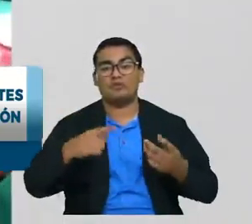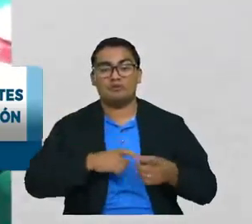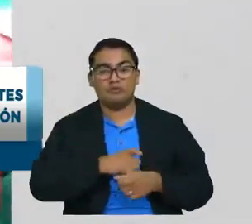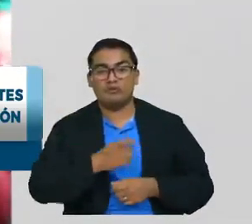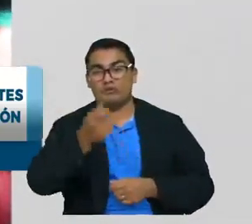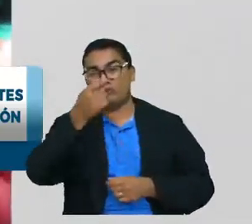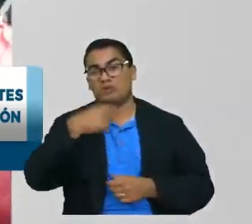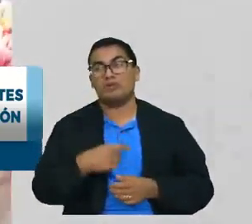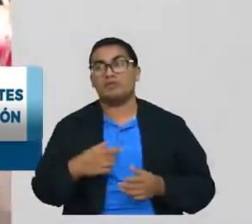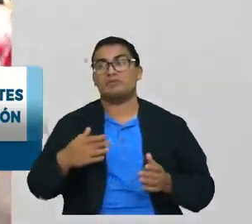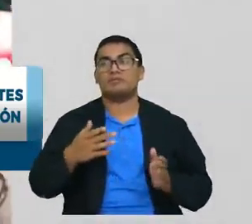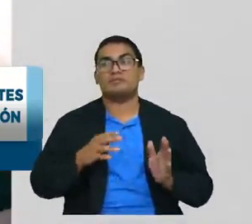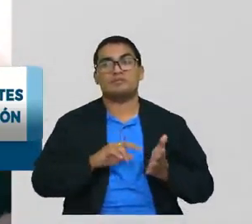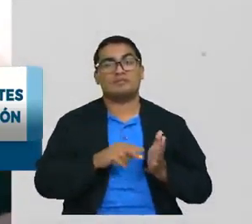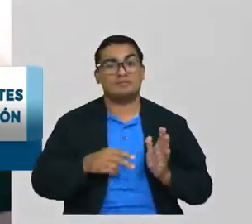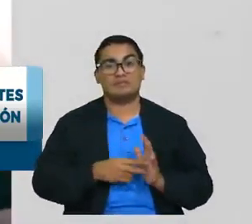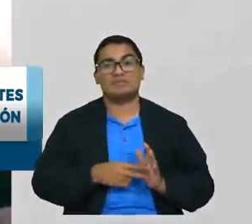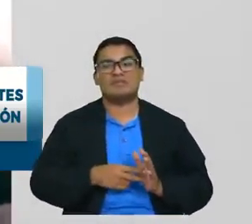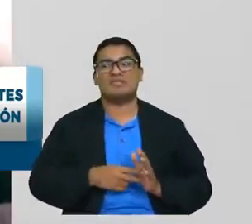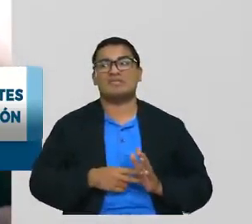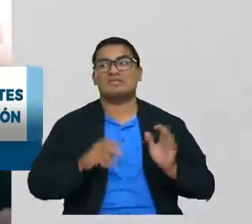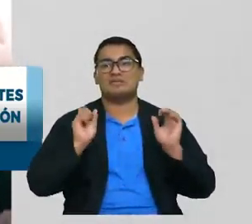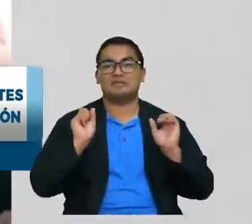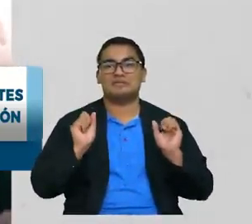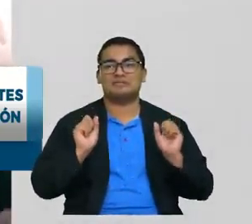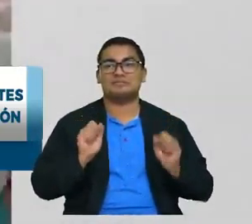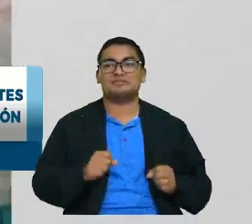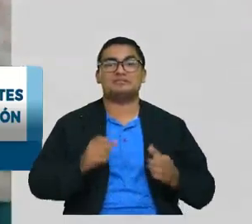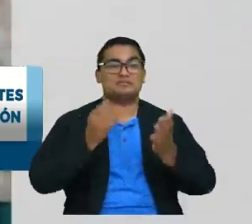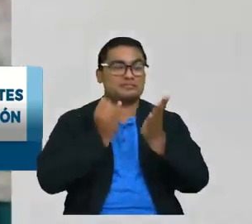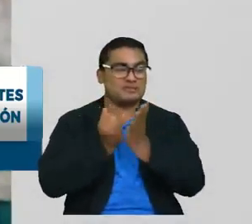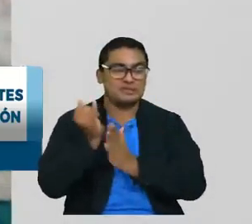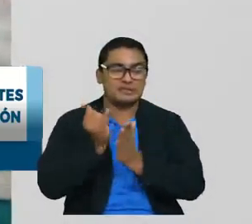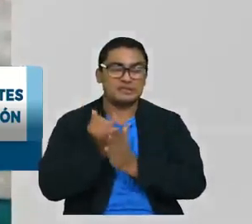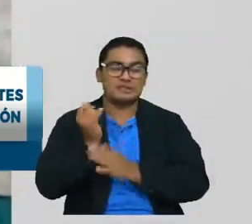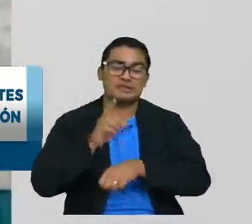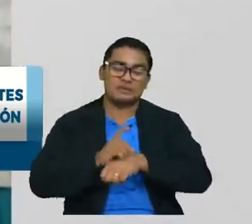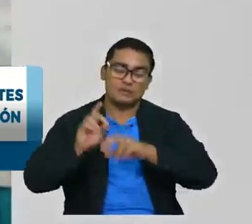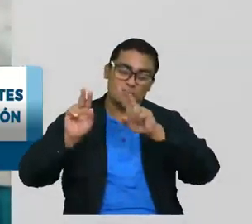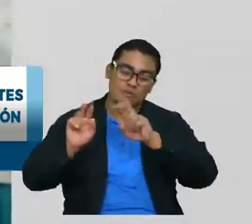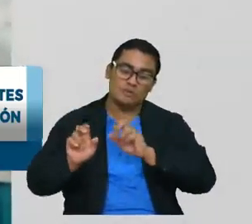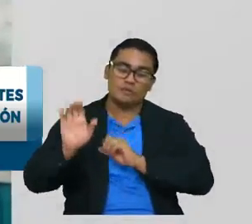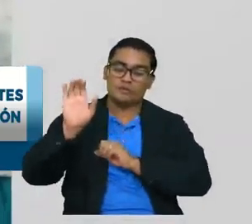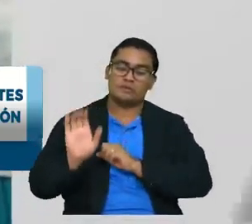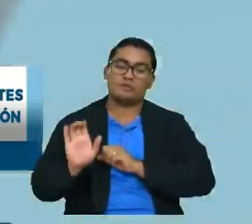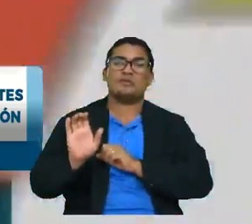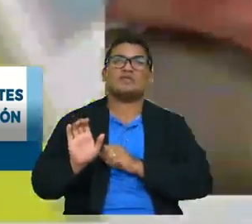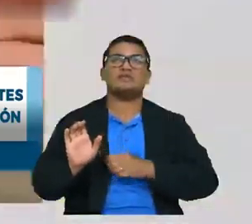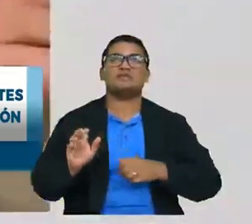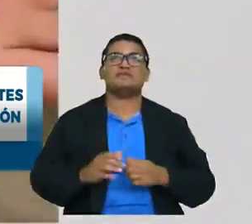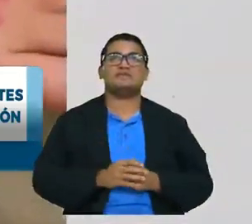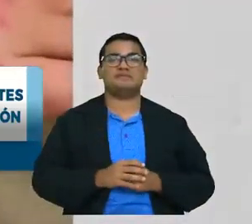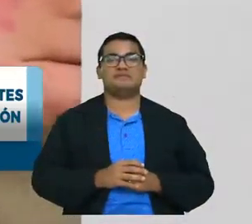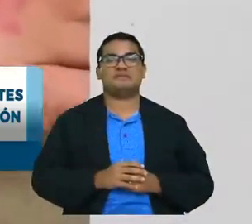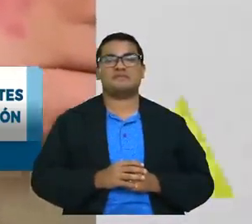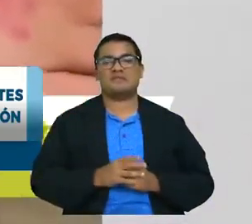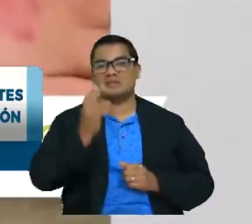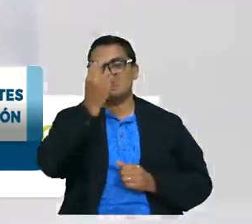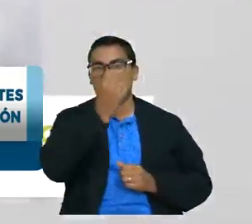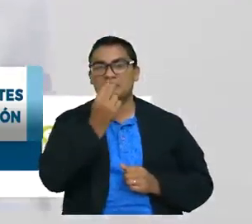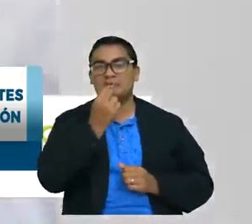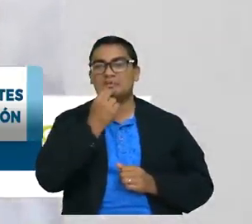falta de apetito solo tengan que ver con los parásitos. Nosotros tenemos que hacer una investigación o una entrevista bastante completa que nos